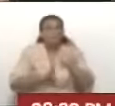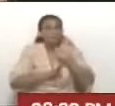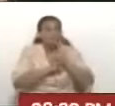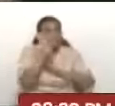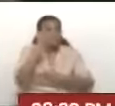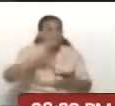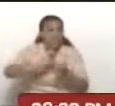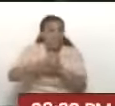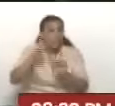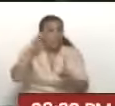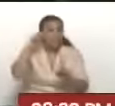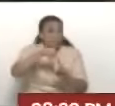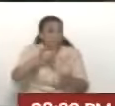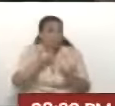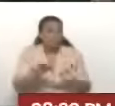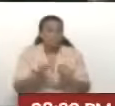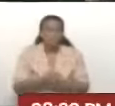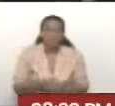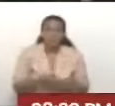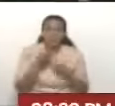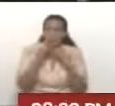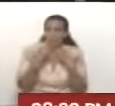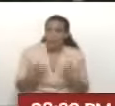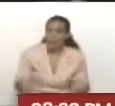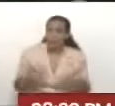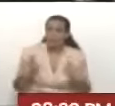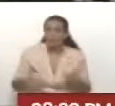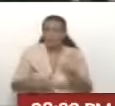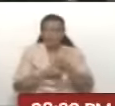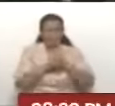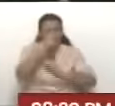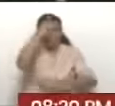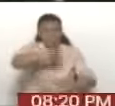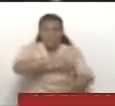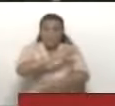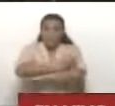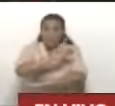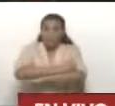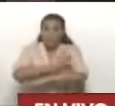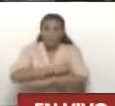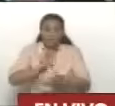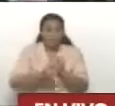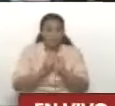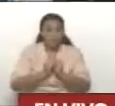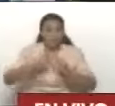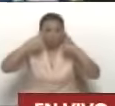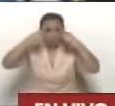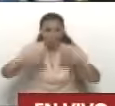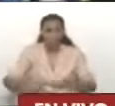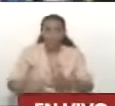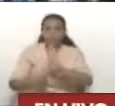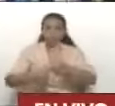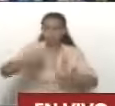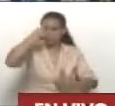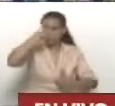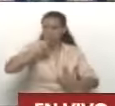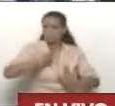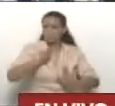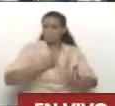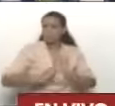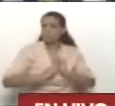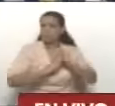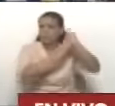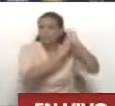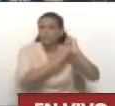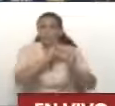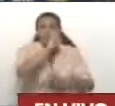creciendo, que está, bueno, desarrollando disciplina deportiva y que está poniendo a Venezuela en el umbral más alto,